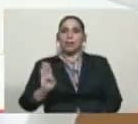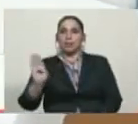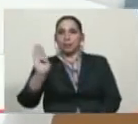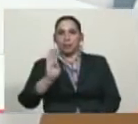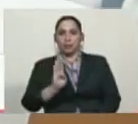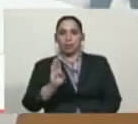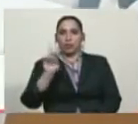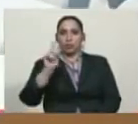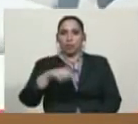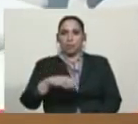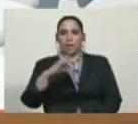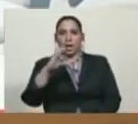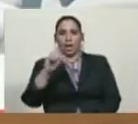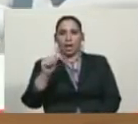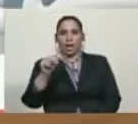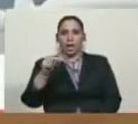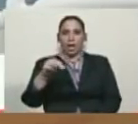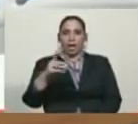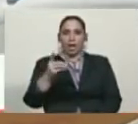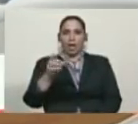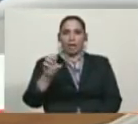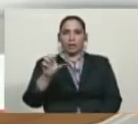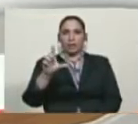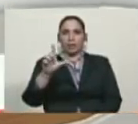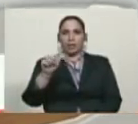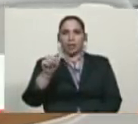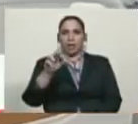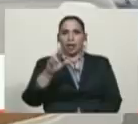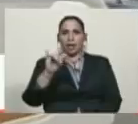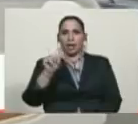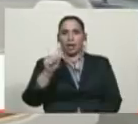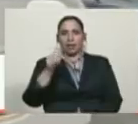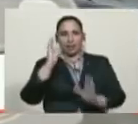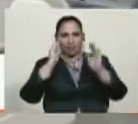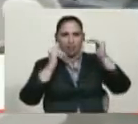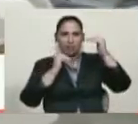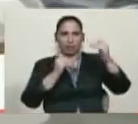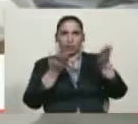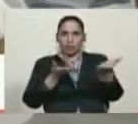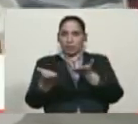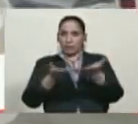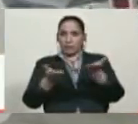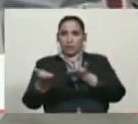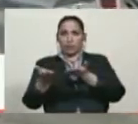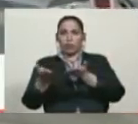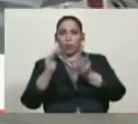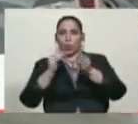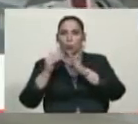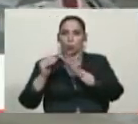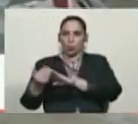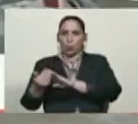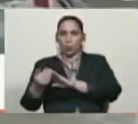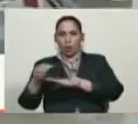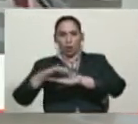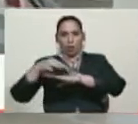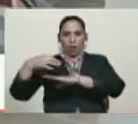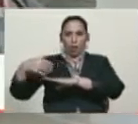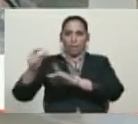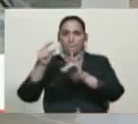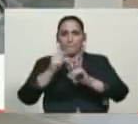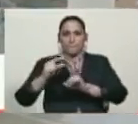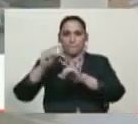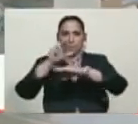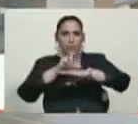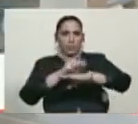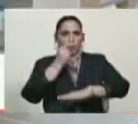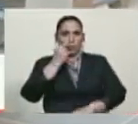y la atención de servicios en la red comunal como usted acaba de mencionar dejo en el derecho de palabra también al